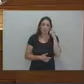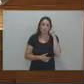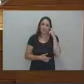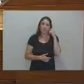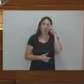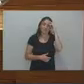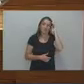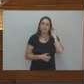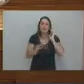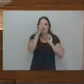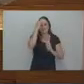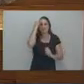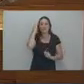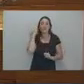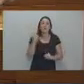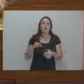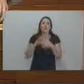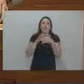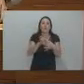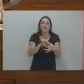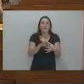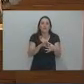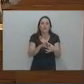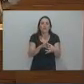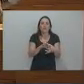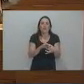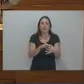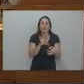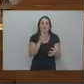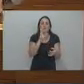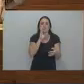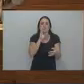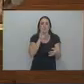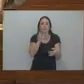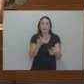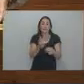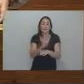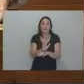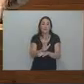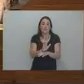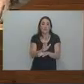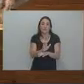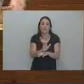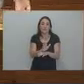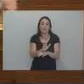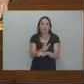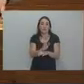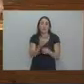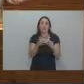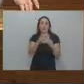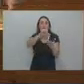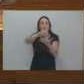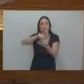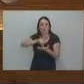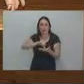Respecto a la intervención del representante de Mecanografía, del representante de Ciudadanos, decir que